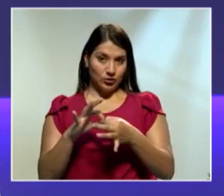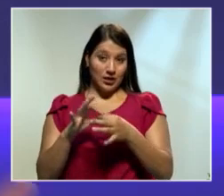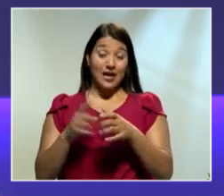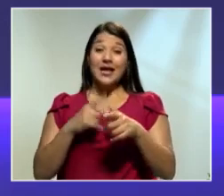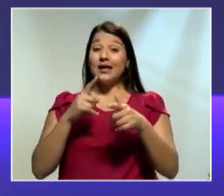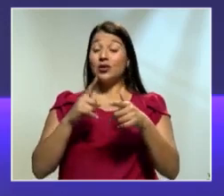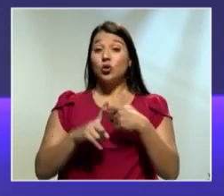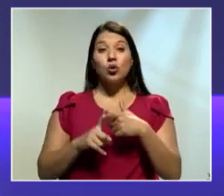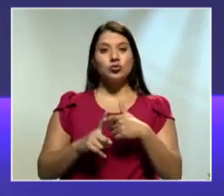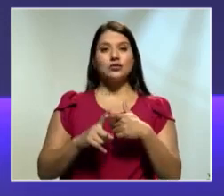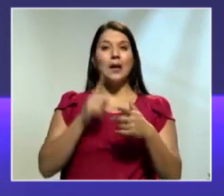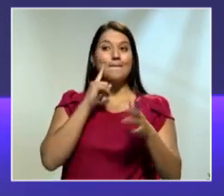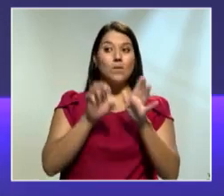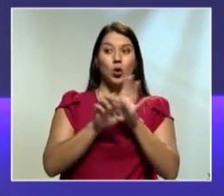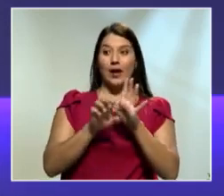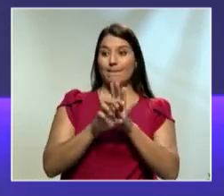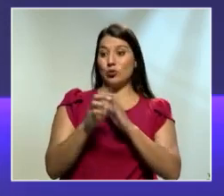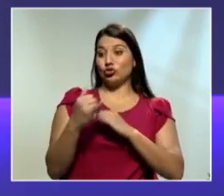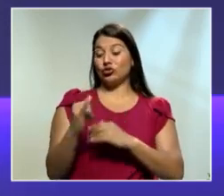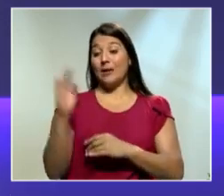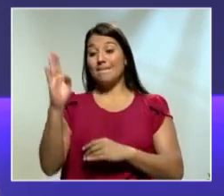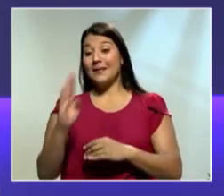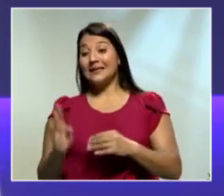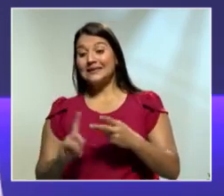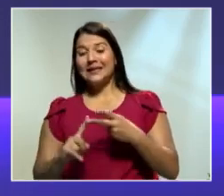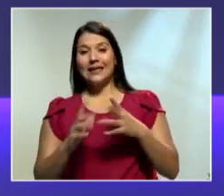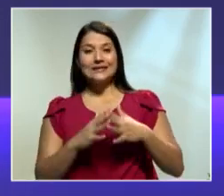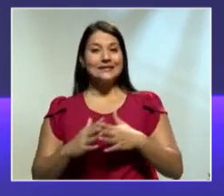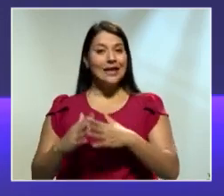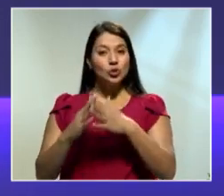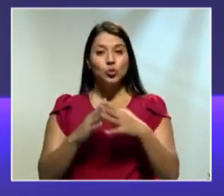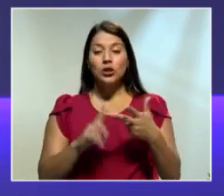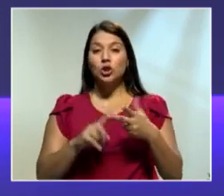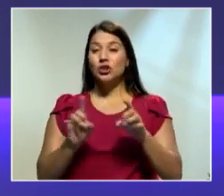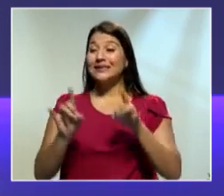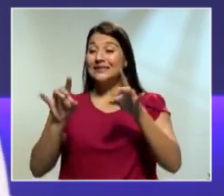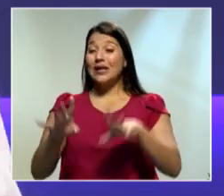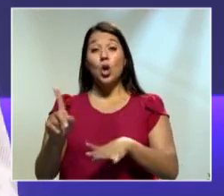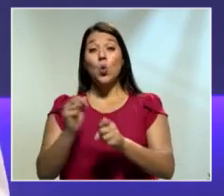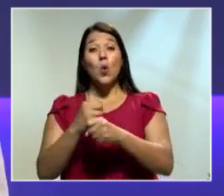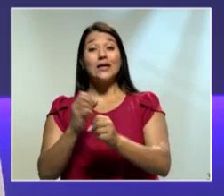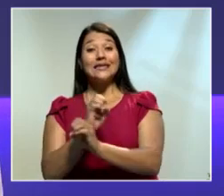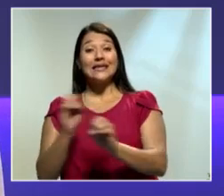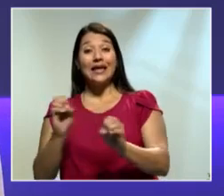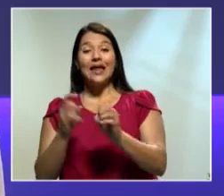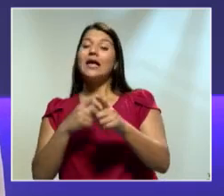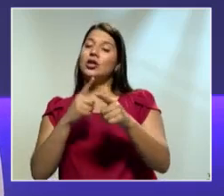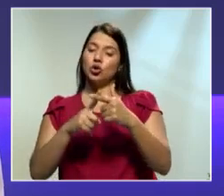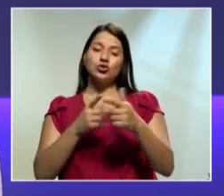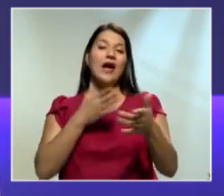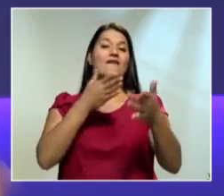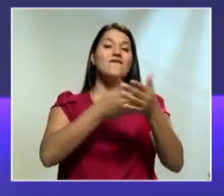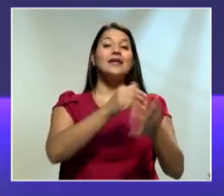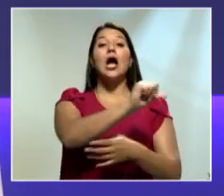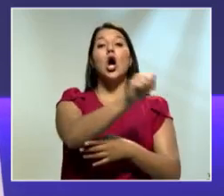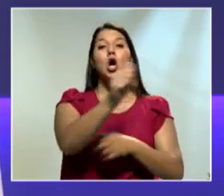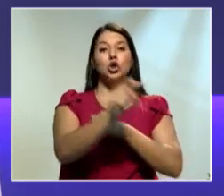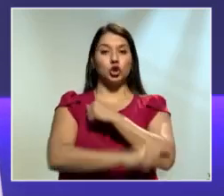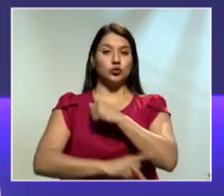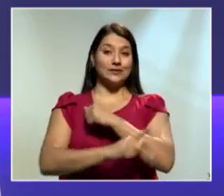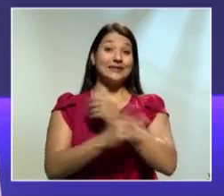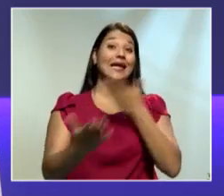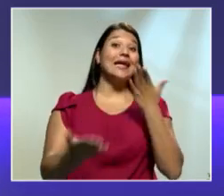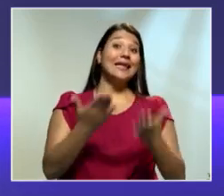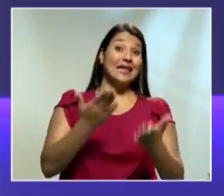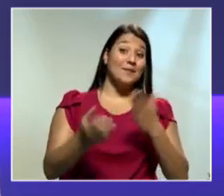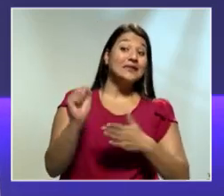grandes países, como es el caso de Brasil, Estados Unidos, Australia, van a tener sus consecuencias y sus repercusiones sobre los otros países que quizás están trabajando en